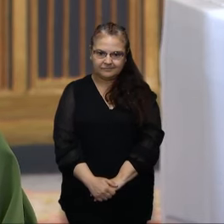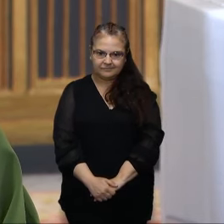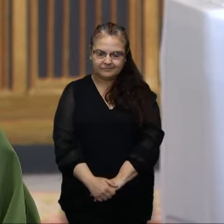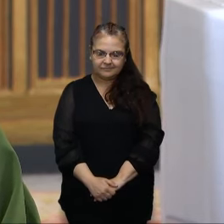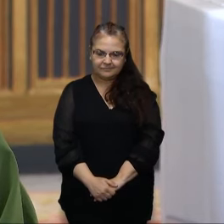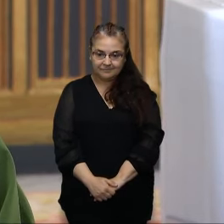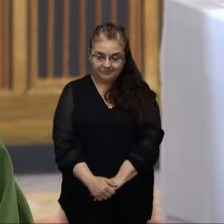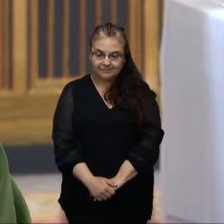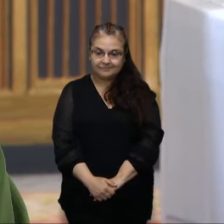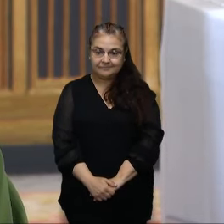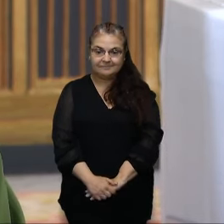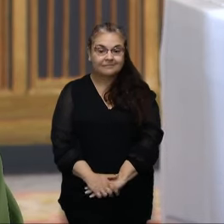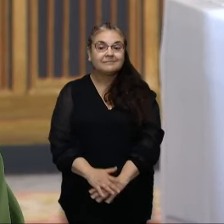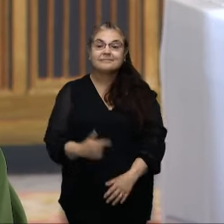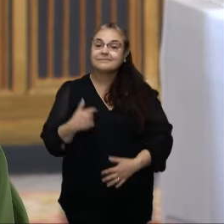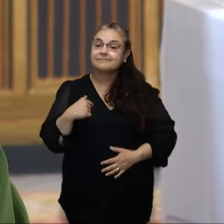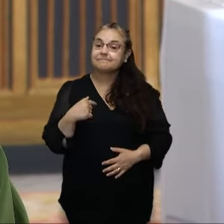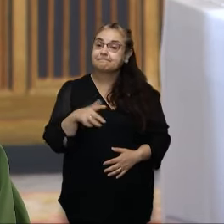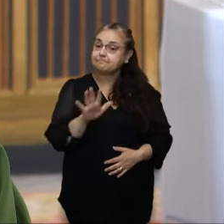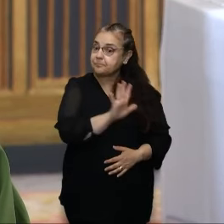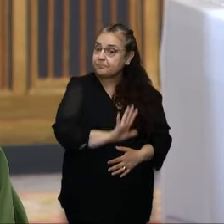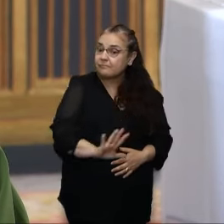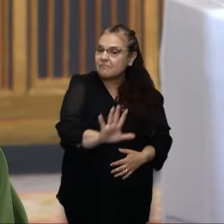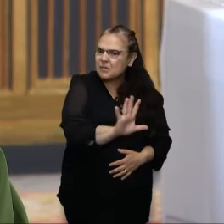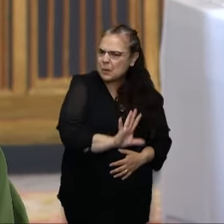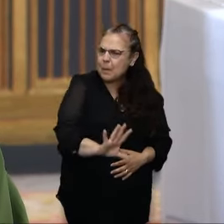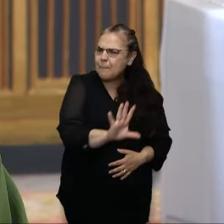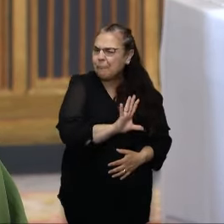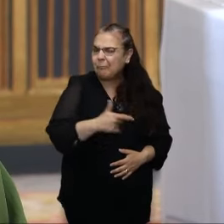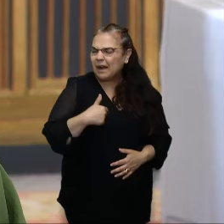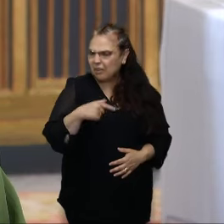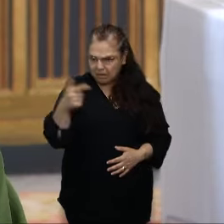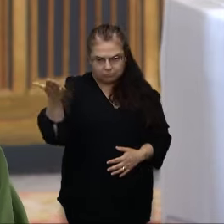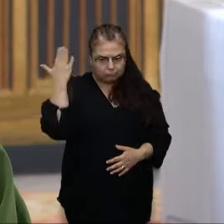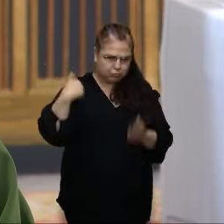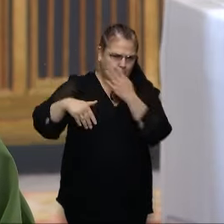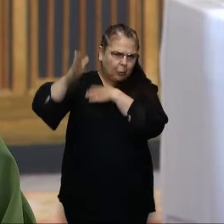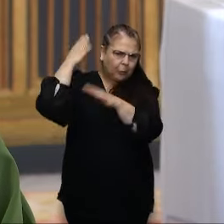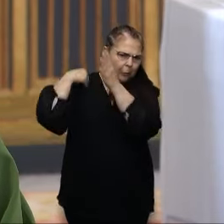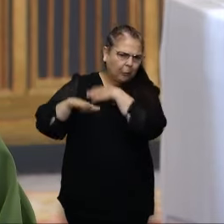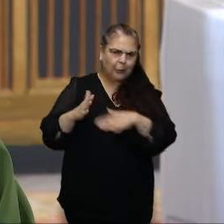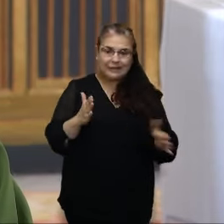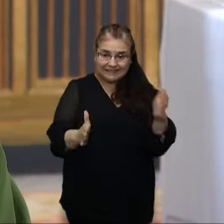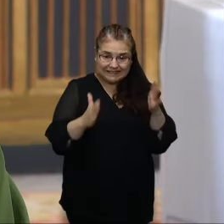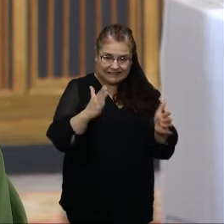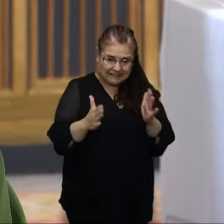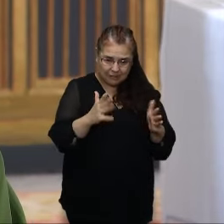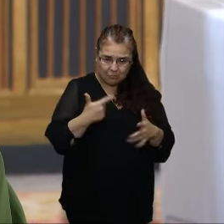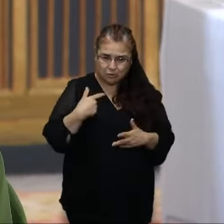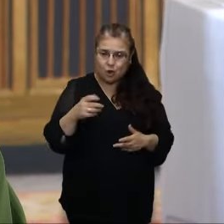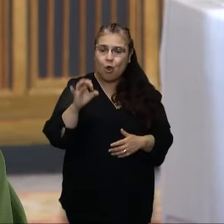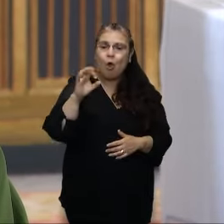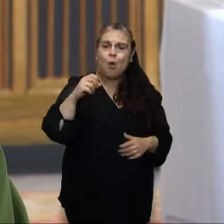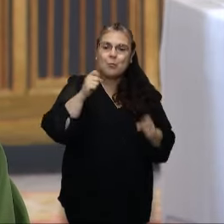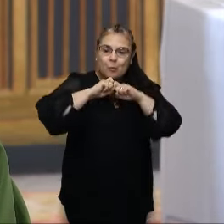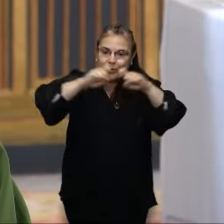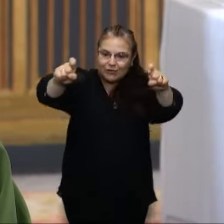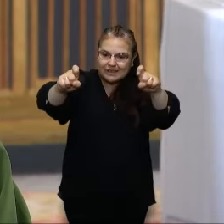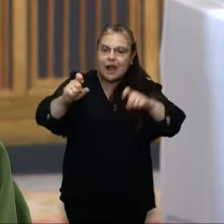Parece que no eran fáciles los tiempos del profeta Oseas.